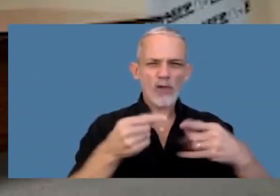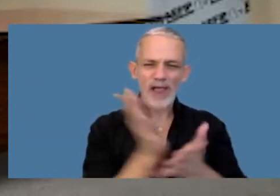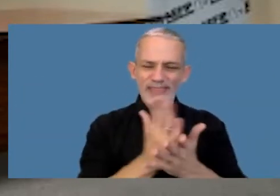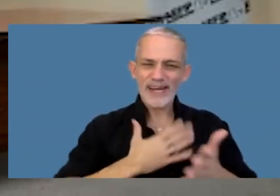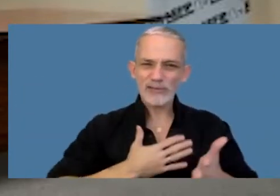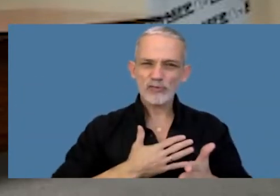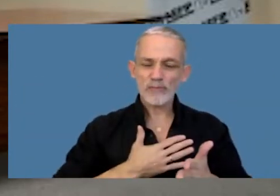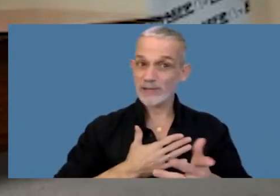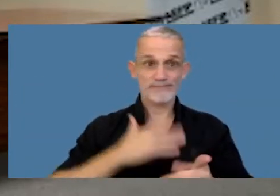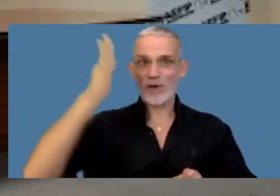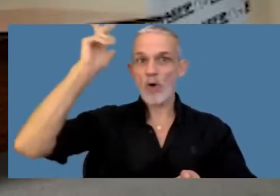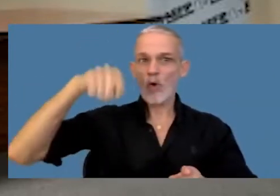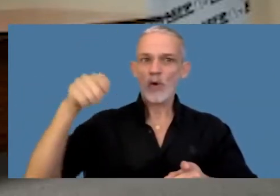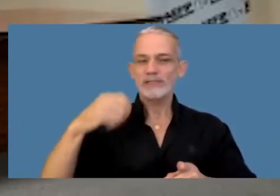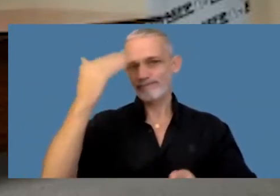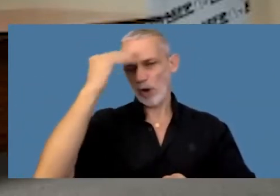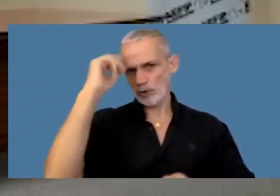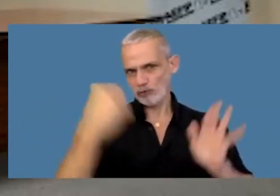esas personas.